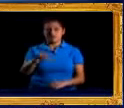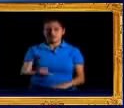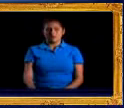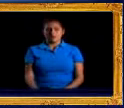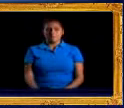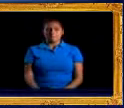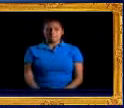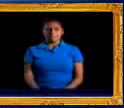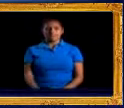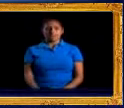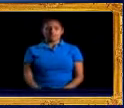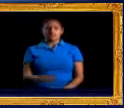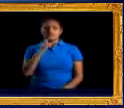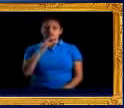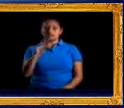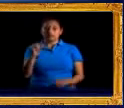griega